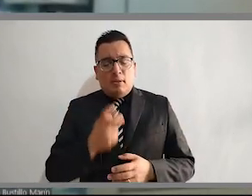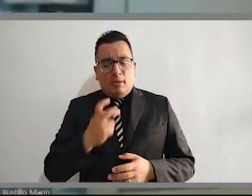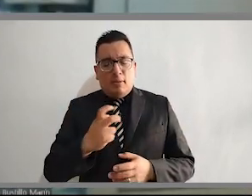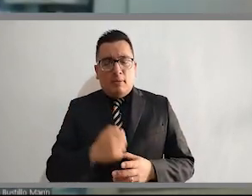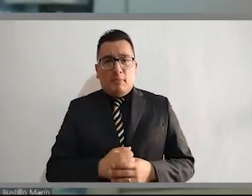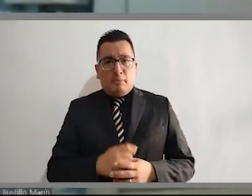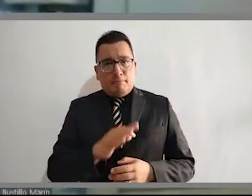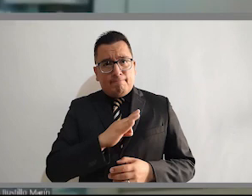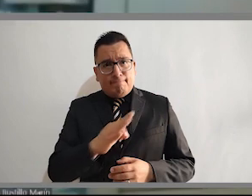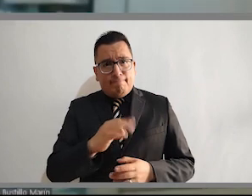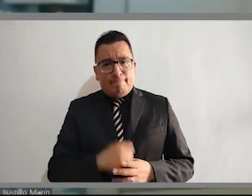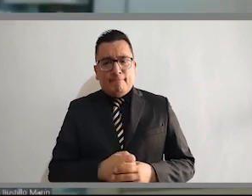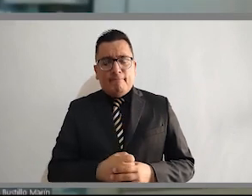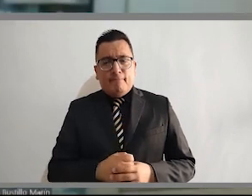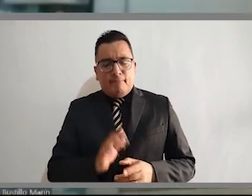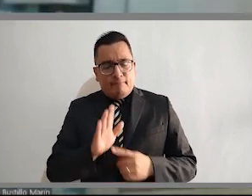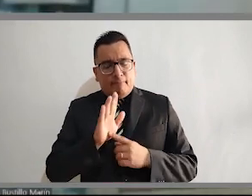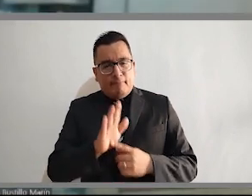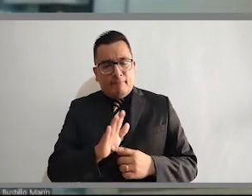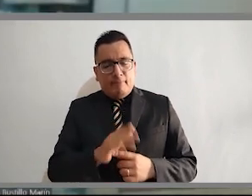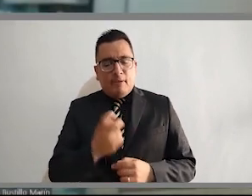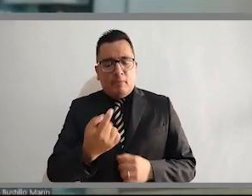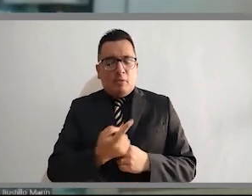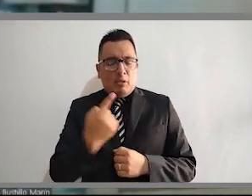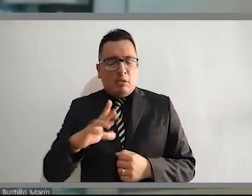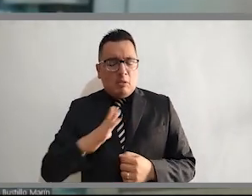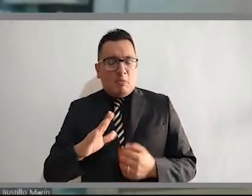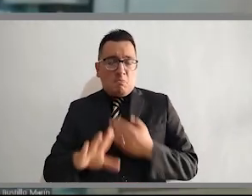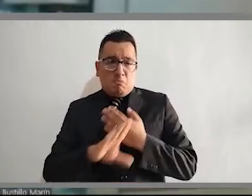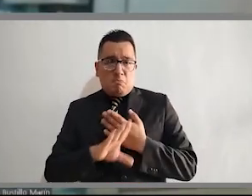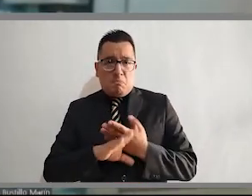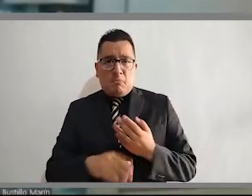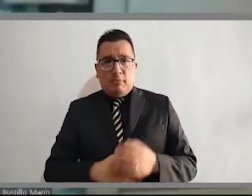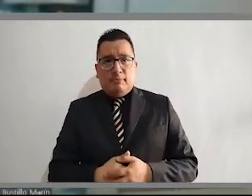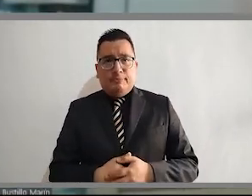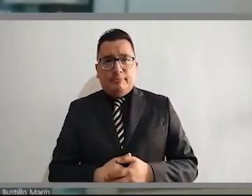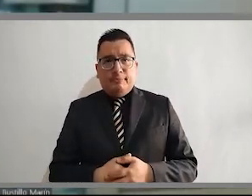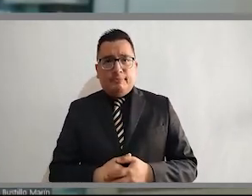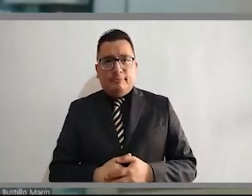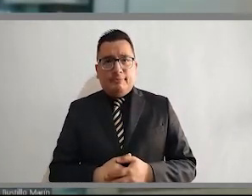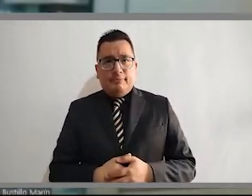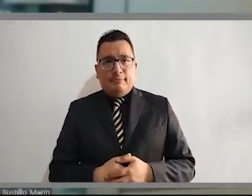que pueden presentarse cuando exista violencia política.